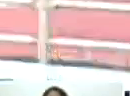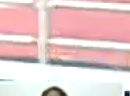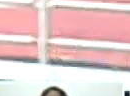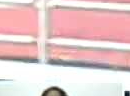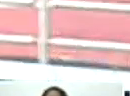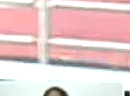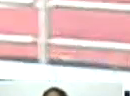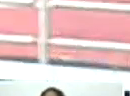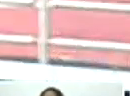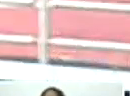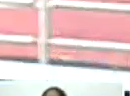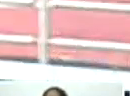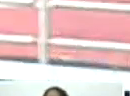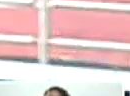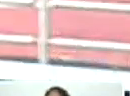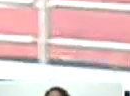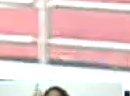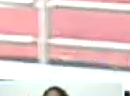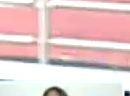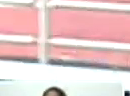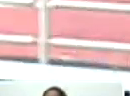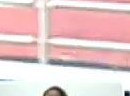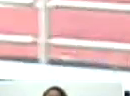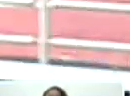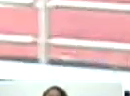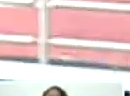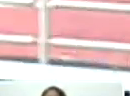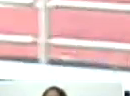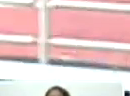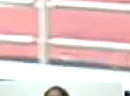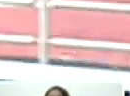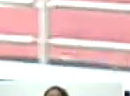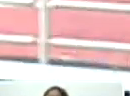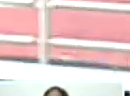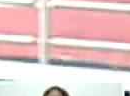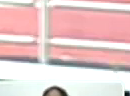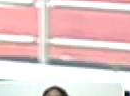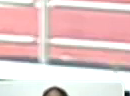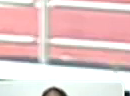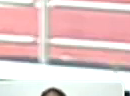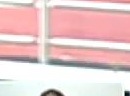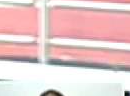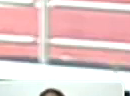nuestro comandante Chávez, está vivita y coleando, sobre todo coleando.